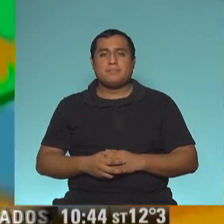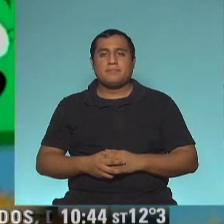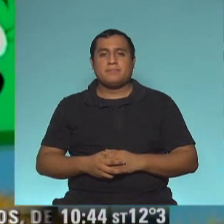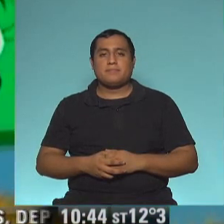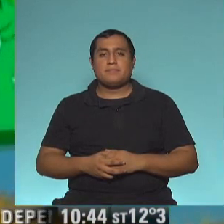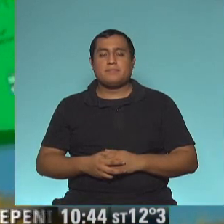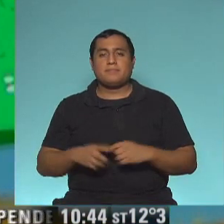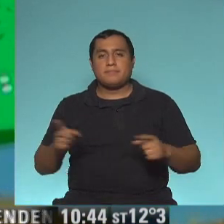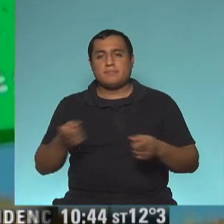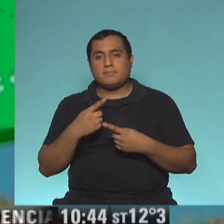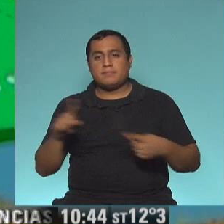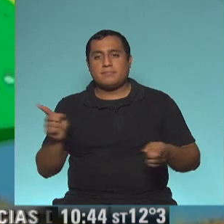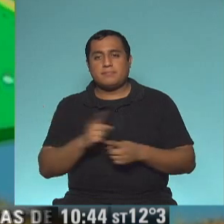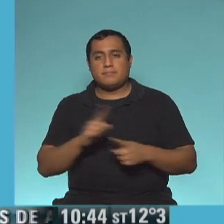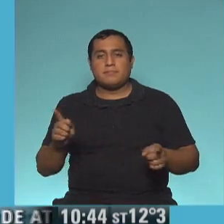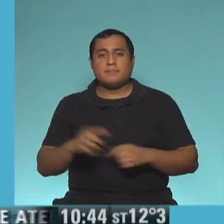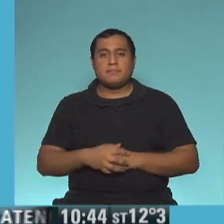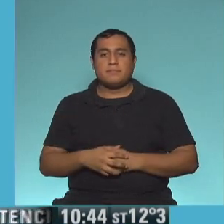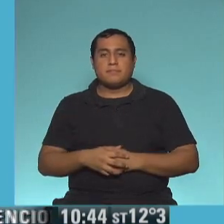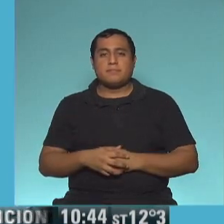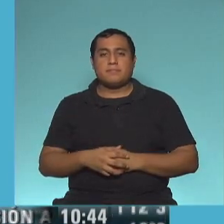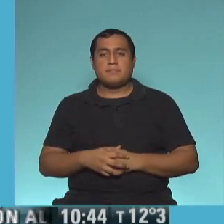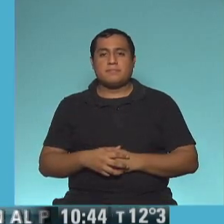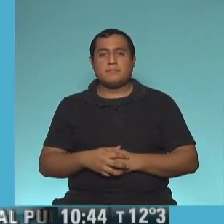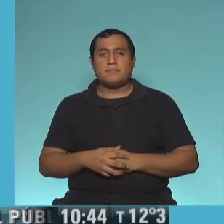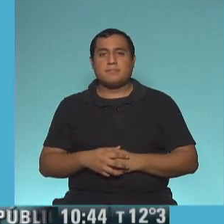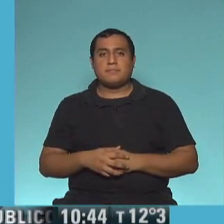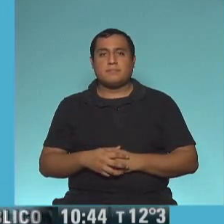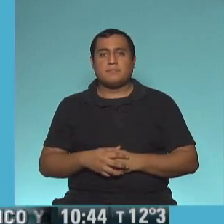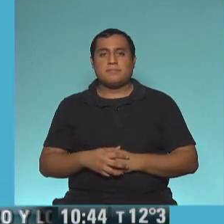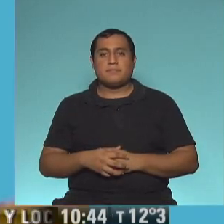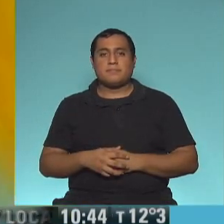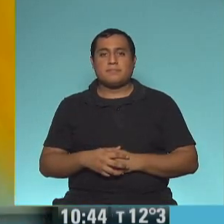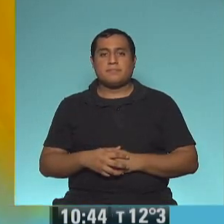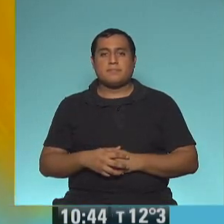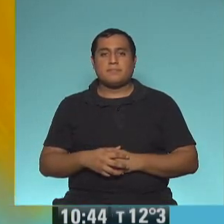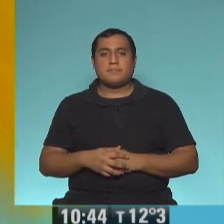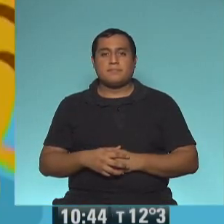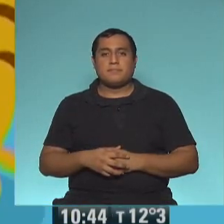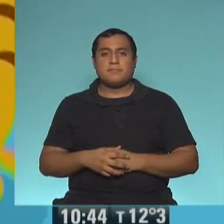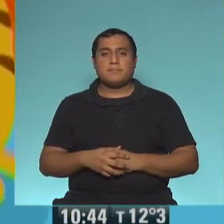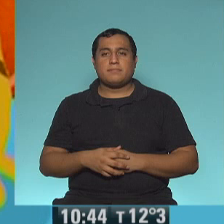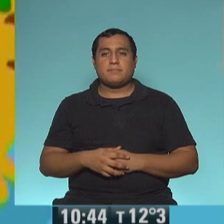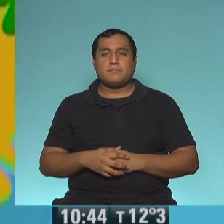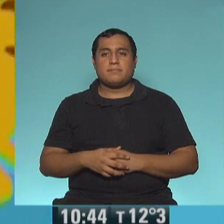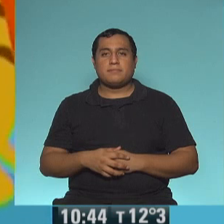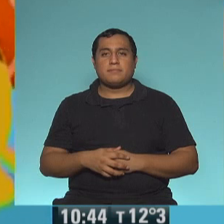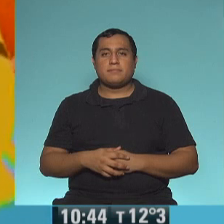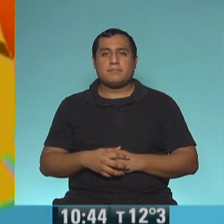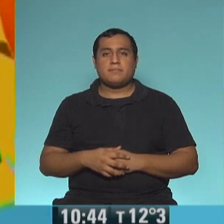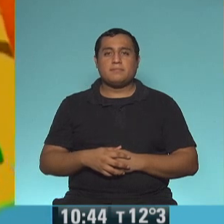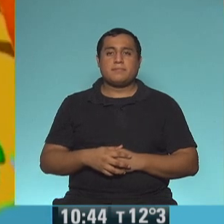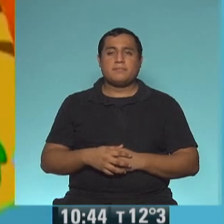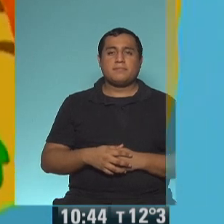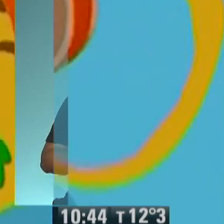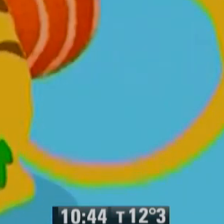El arco iris se escapó de su casa en el cielo. Entró por la ventana dibujando el viento. Mezclados encontrados con líneas